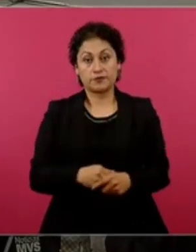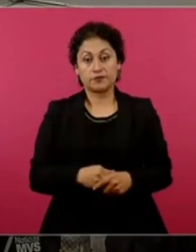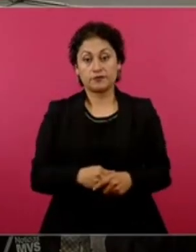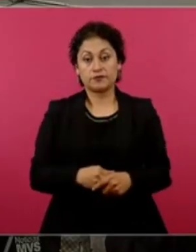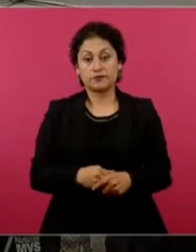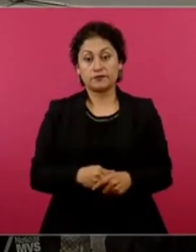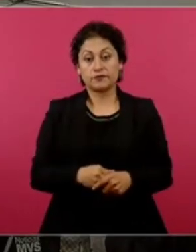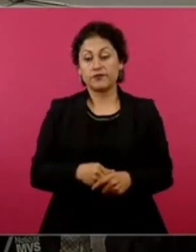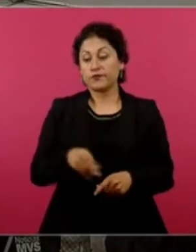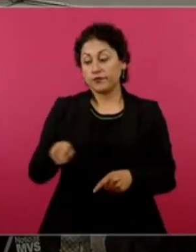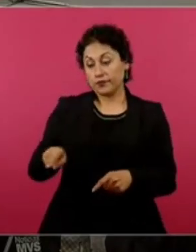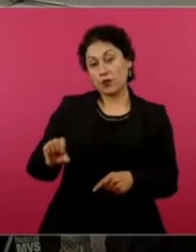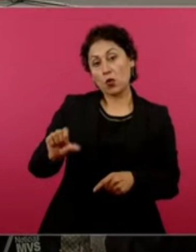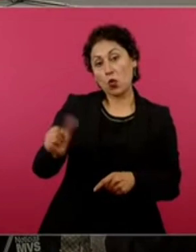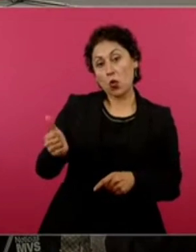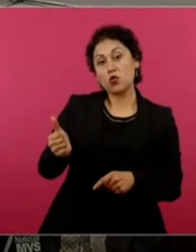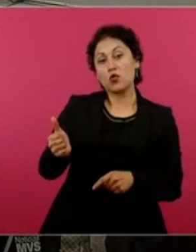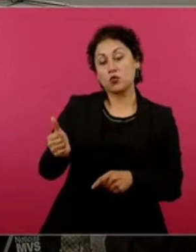Este es un fideicomiso,